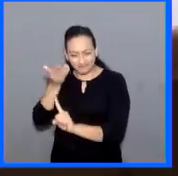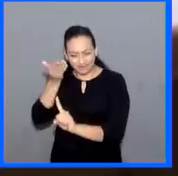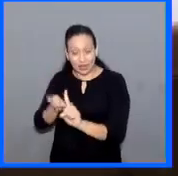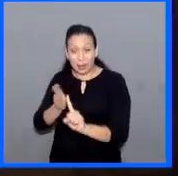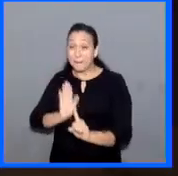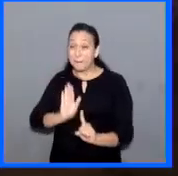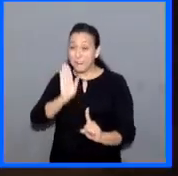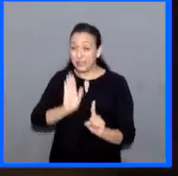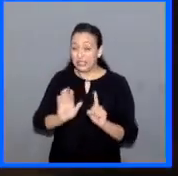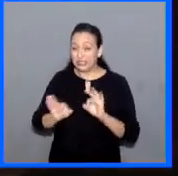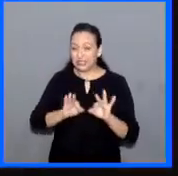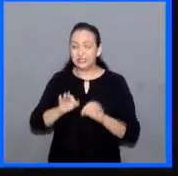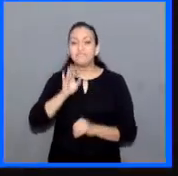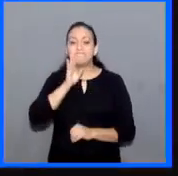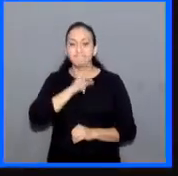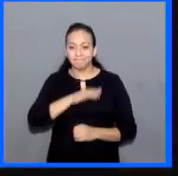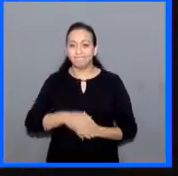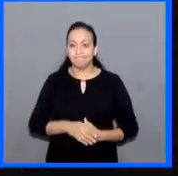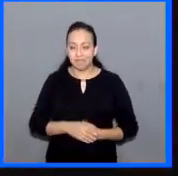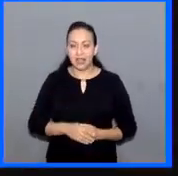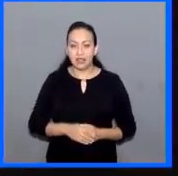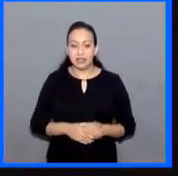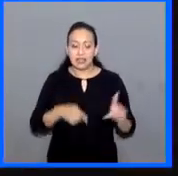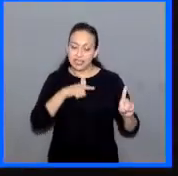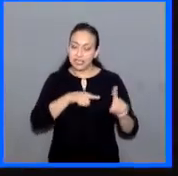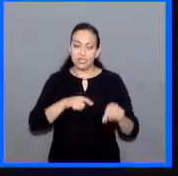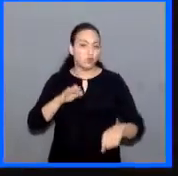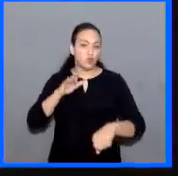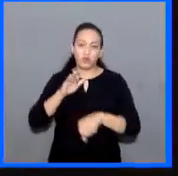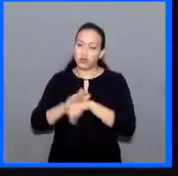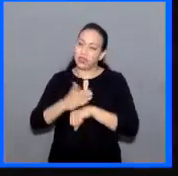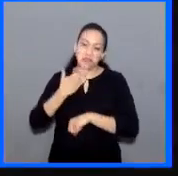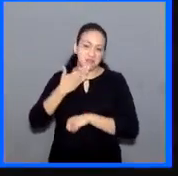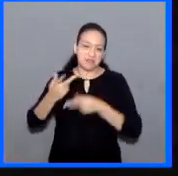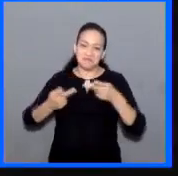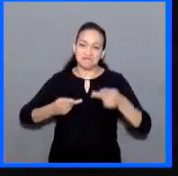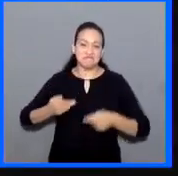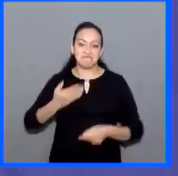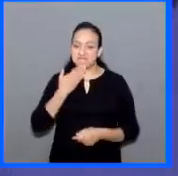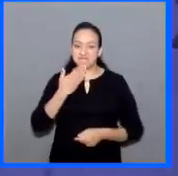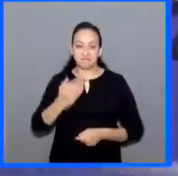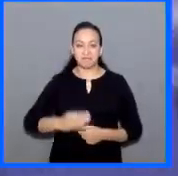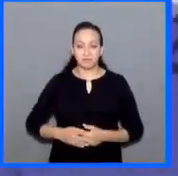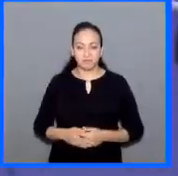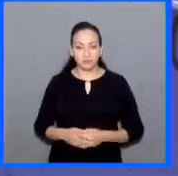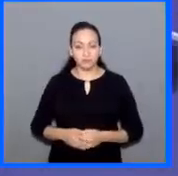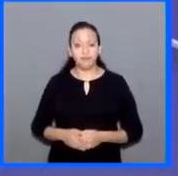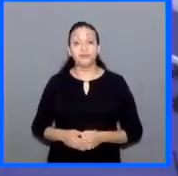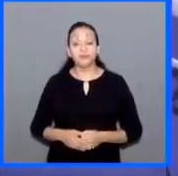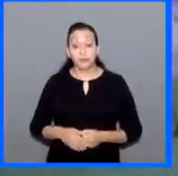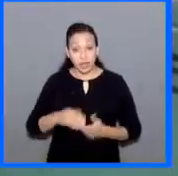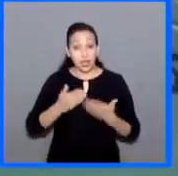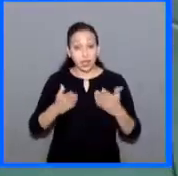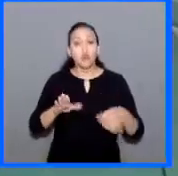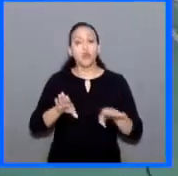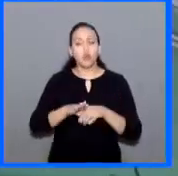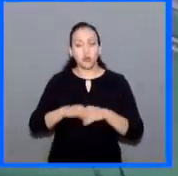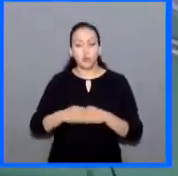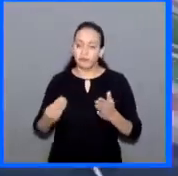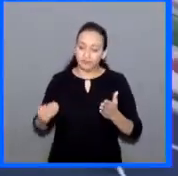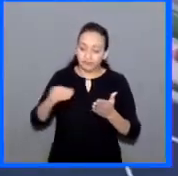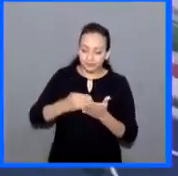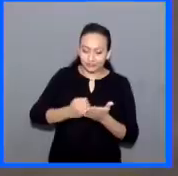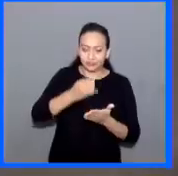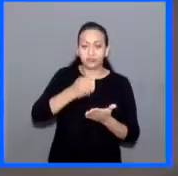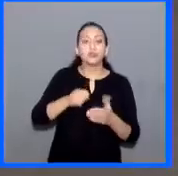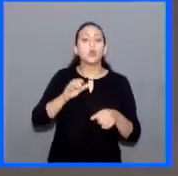incurrió la juzgadora en perjuicio de la correcta administración de justicia, concretamente a través de determinaciones decretadas en juicios